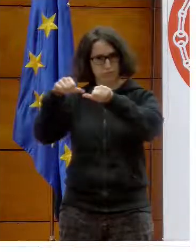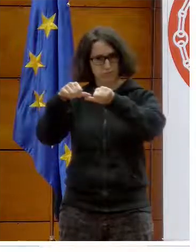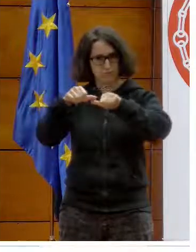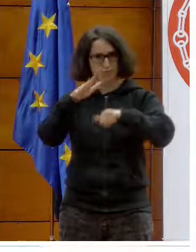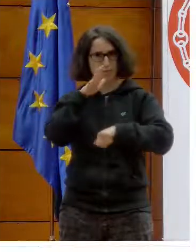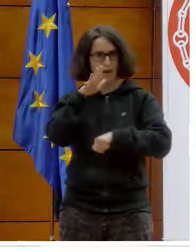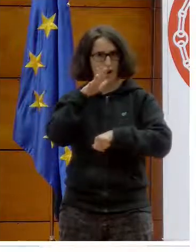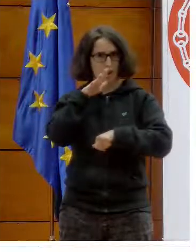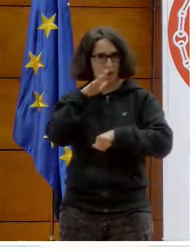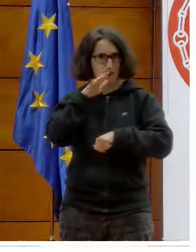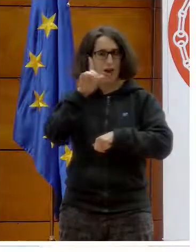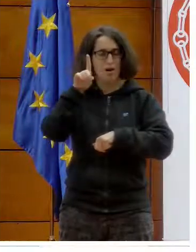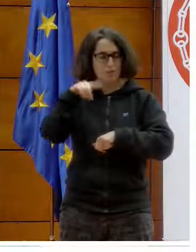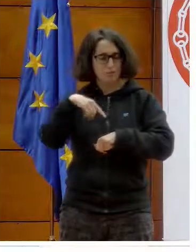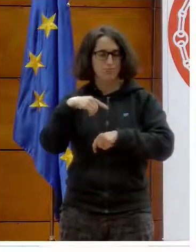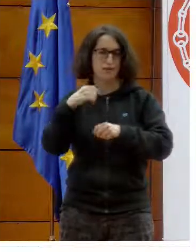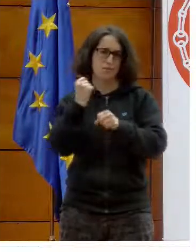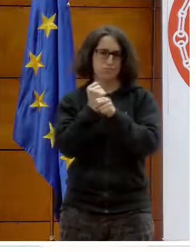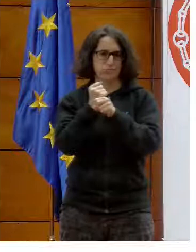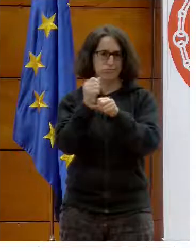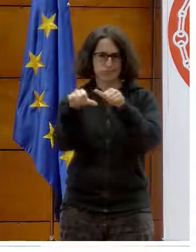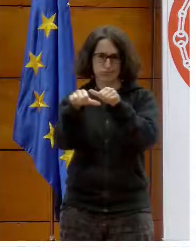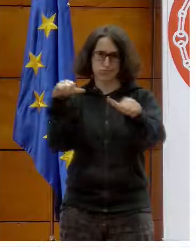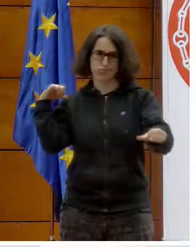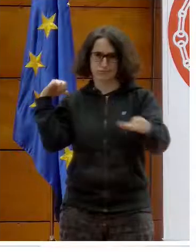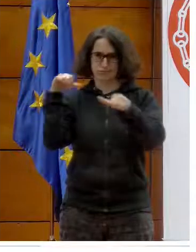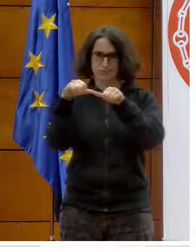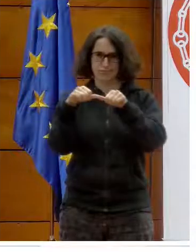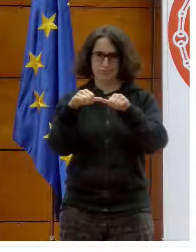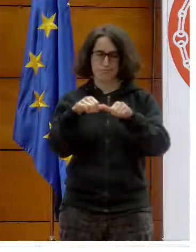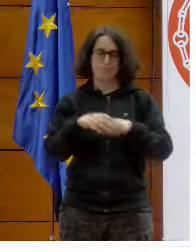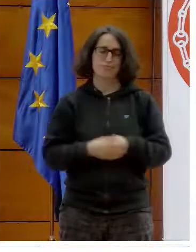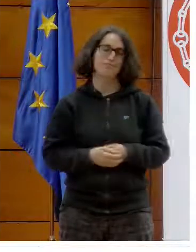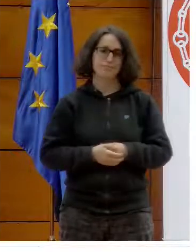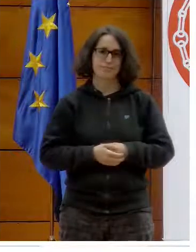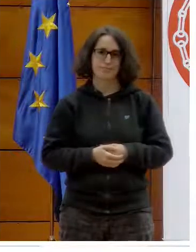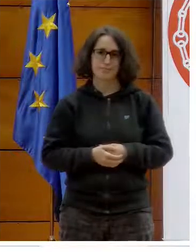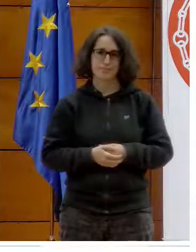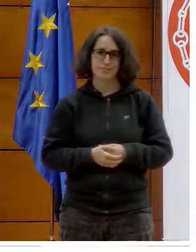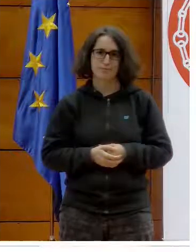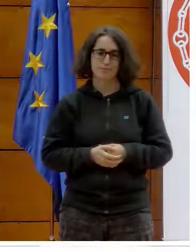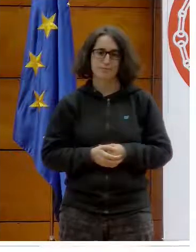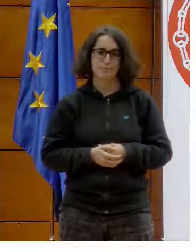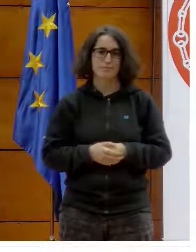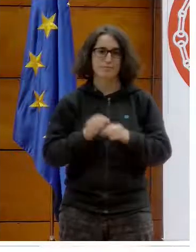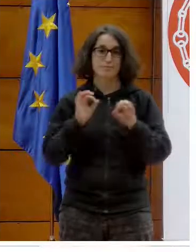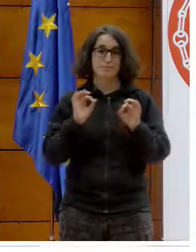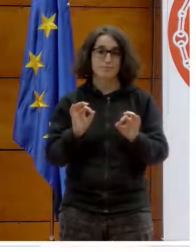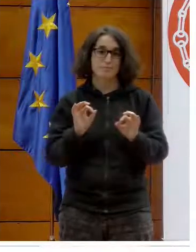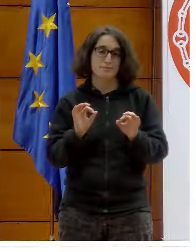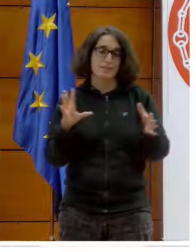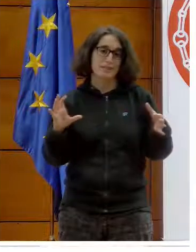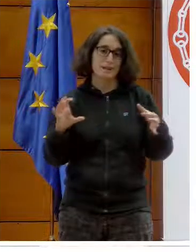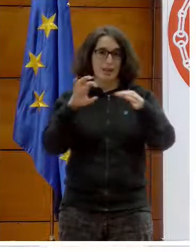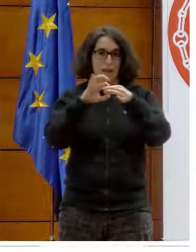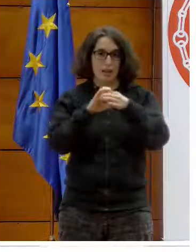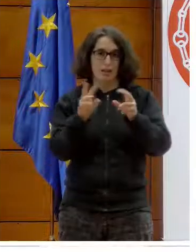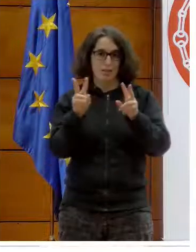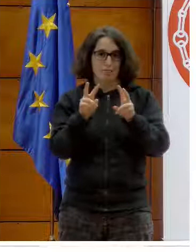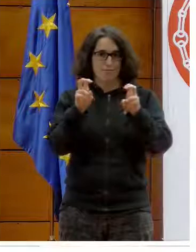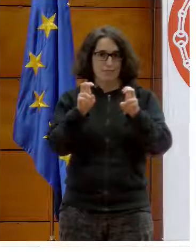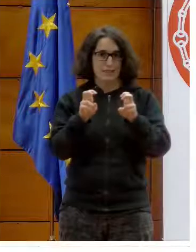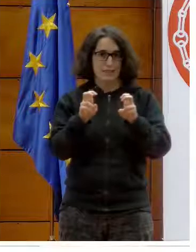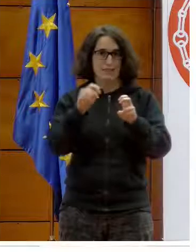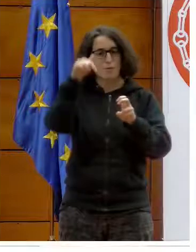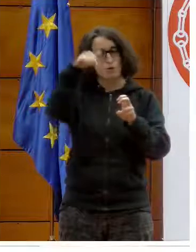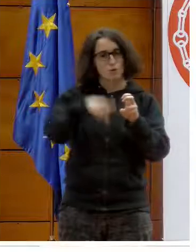de la hidroterapia como una de nuestras herramientas de trabajo. Uniendo ambas disciplinas aparece la terapia subacuática y hace año y